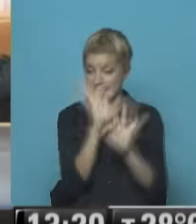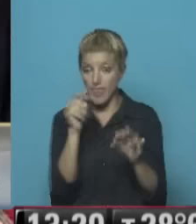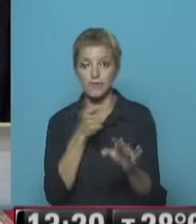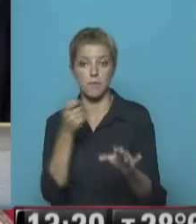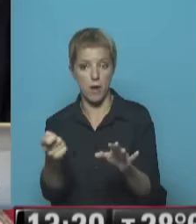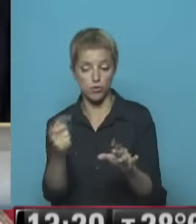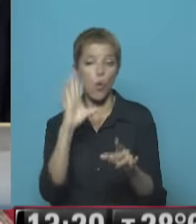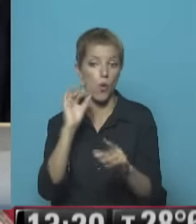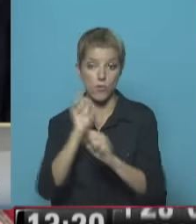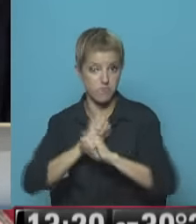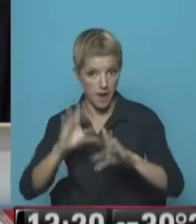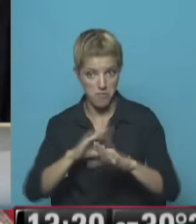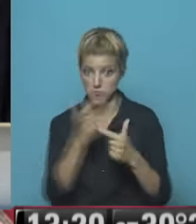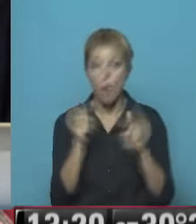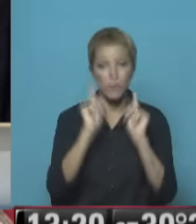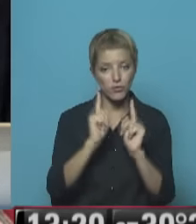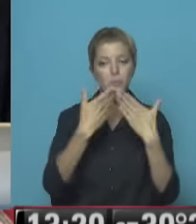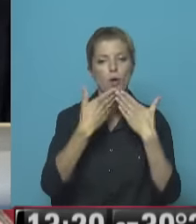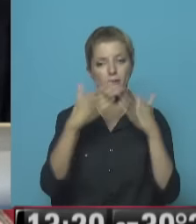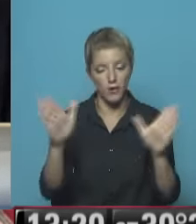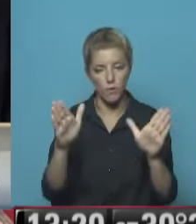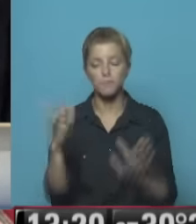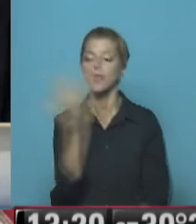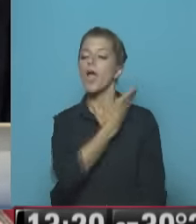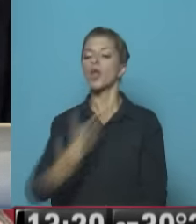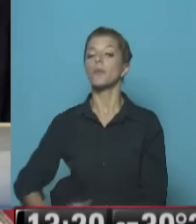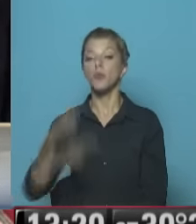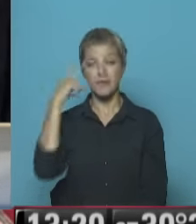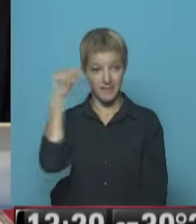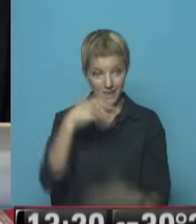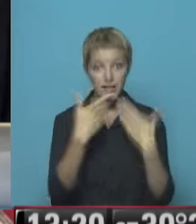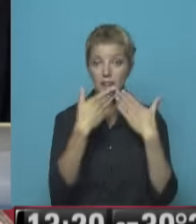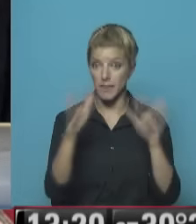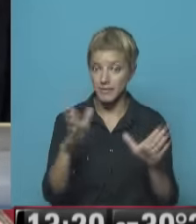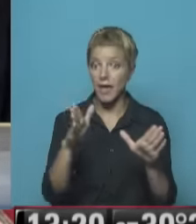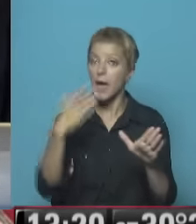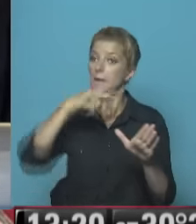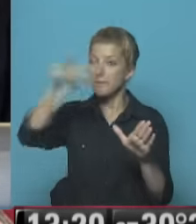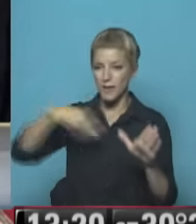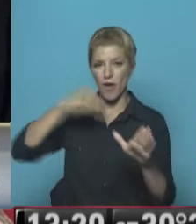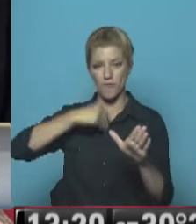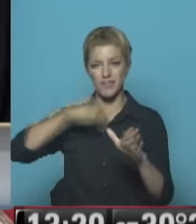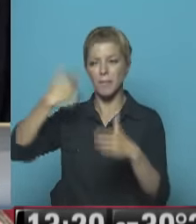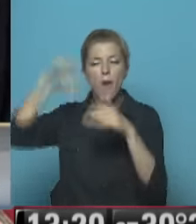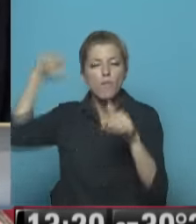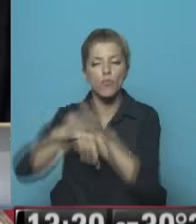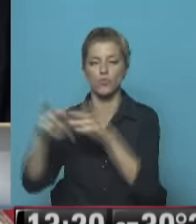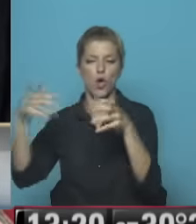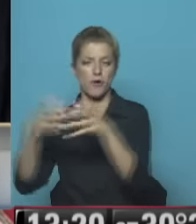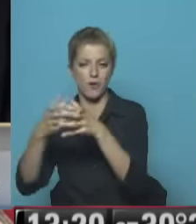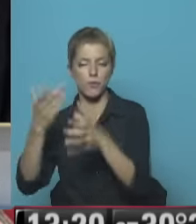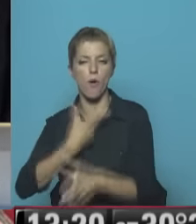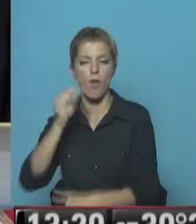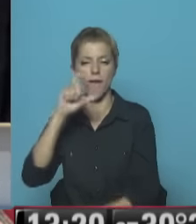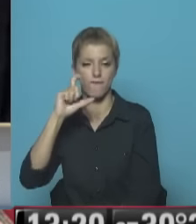graves. El gobierno considera que el indulto aumentará la confianza con las FARC. Según estimaciones del ministro de